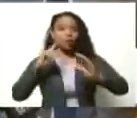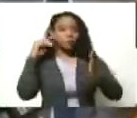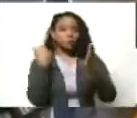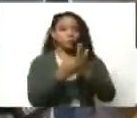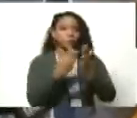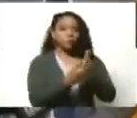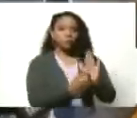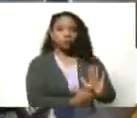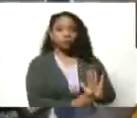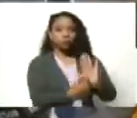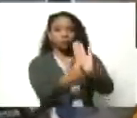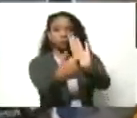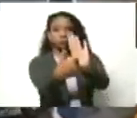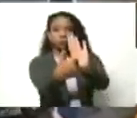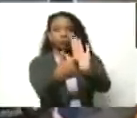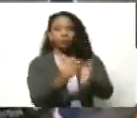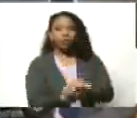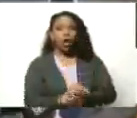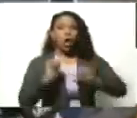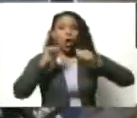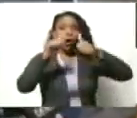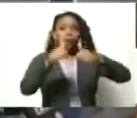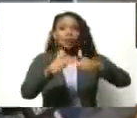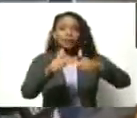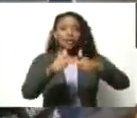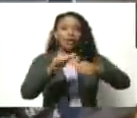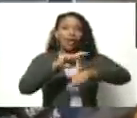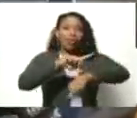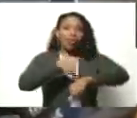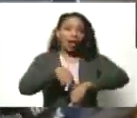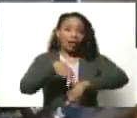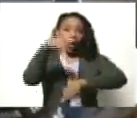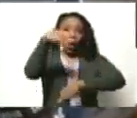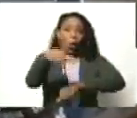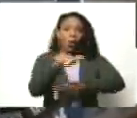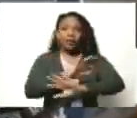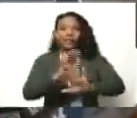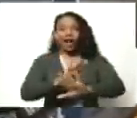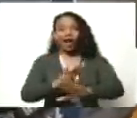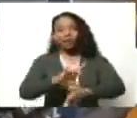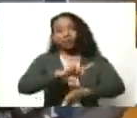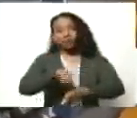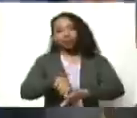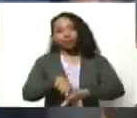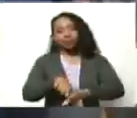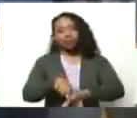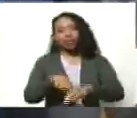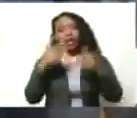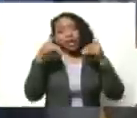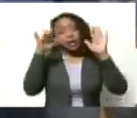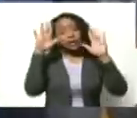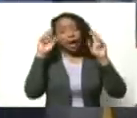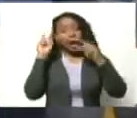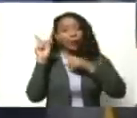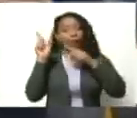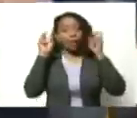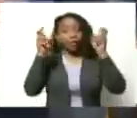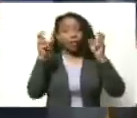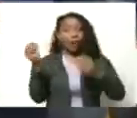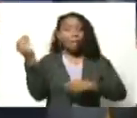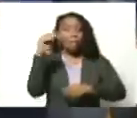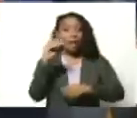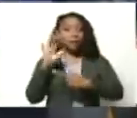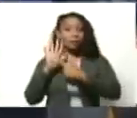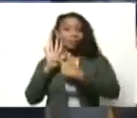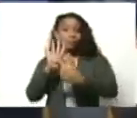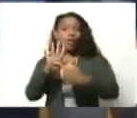denotaban que comenzaba a ser tarde. Hoy ya es tarde, quizás es el elemento más